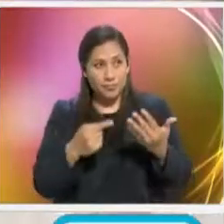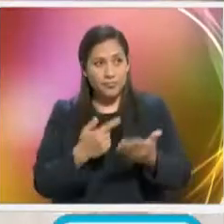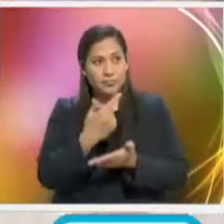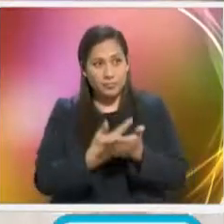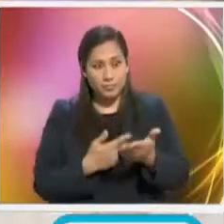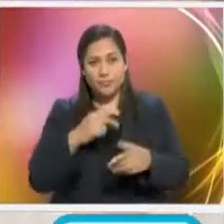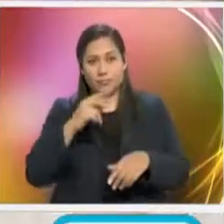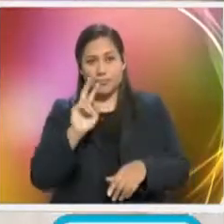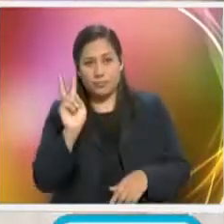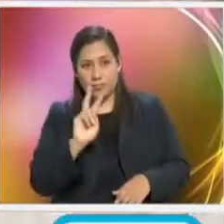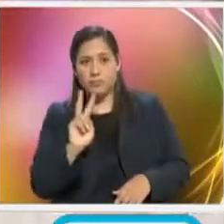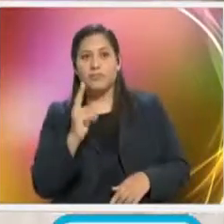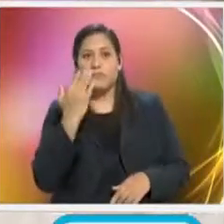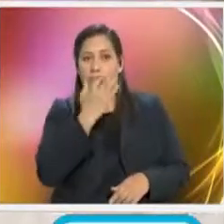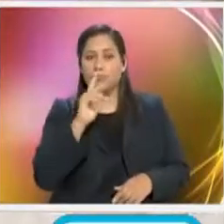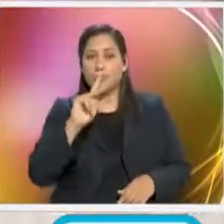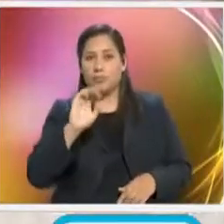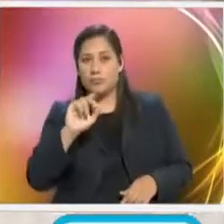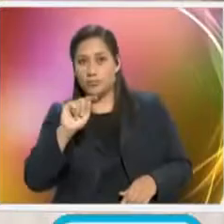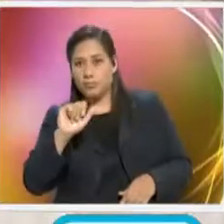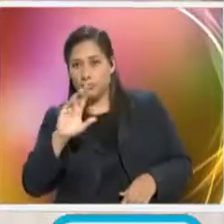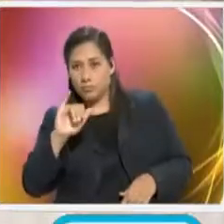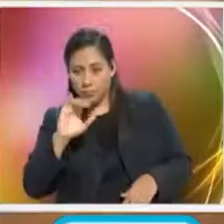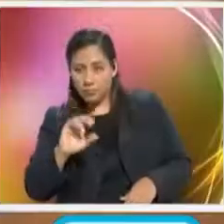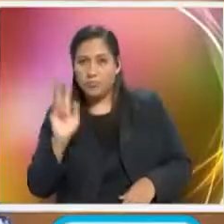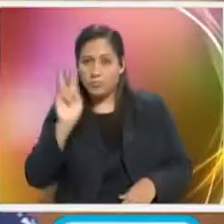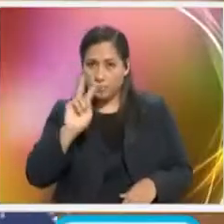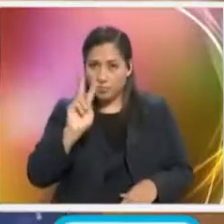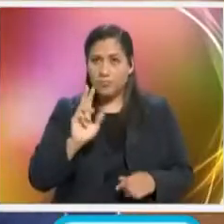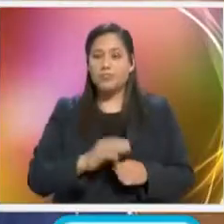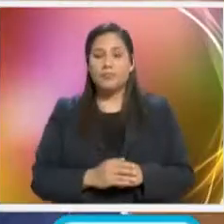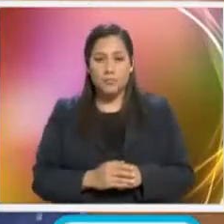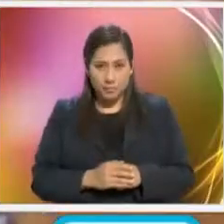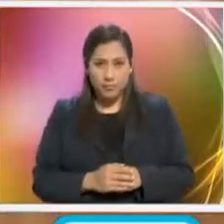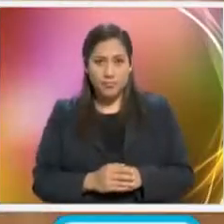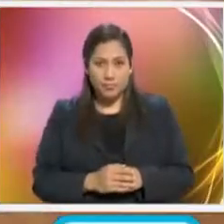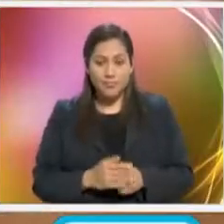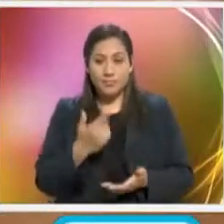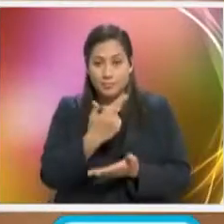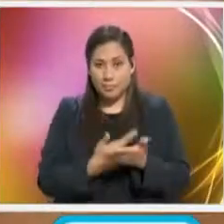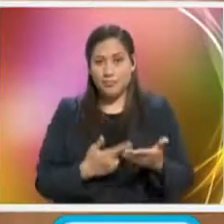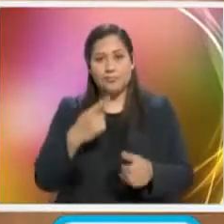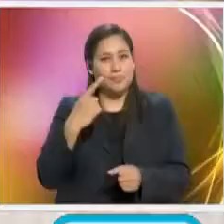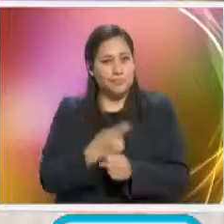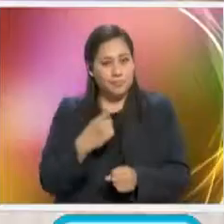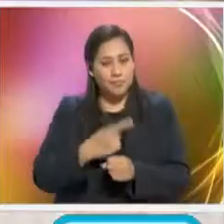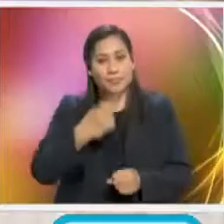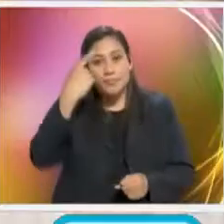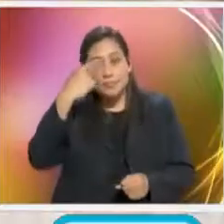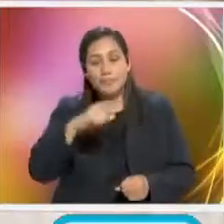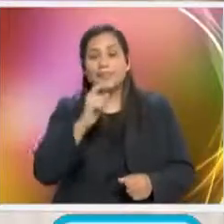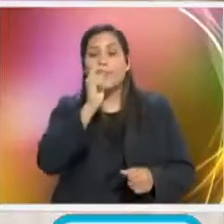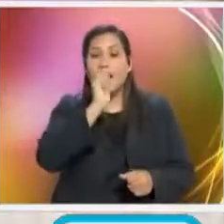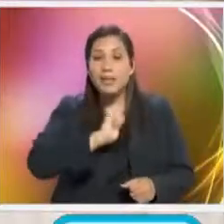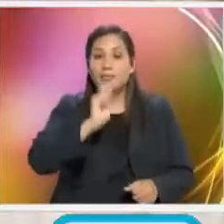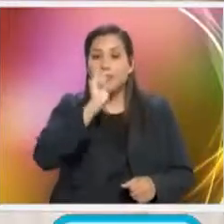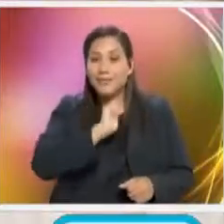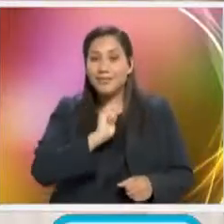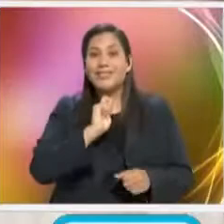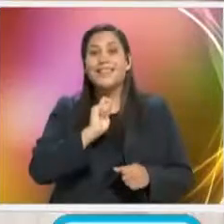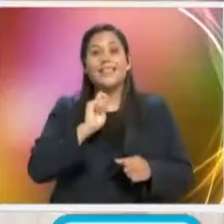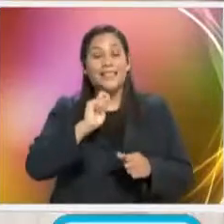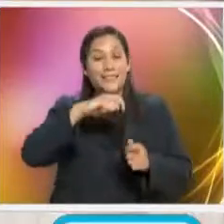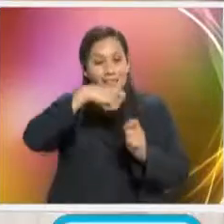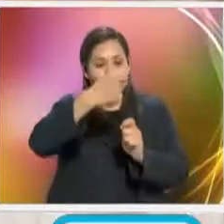nutritivo, rico en potasio, en Muy vitaminas, pues va a ser el ingrediente principal para hacer unas Así paletas es. de